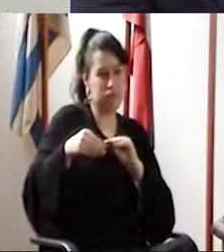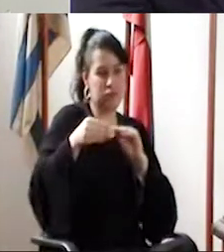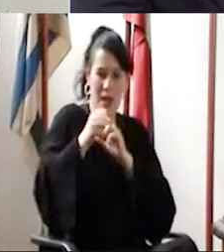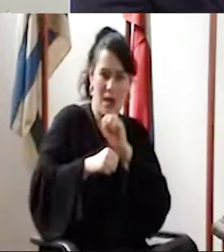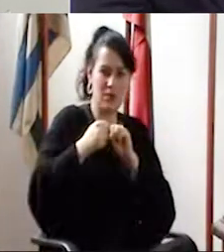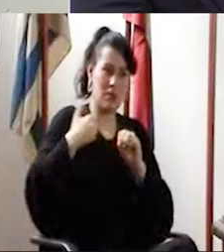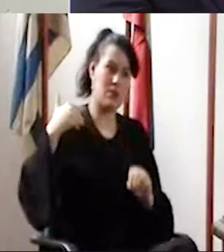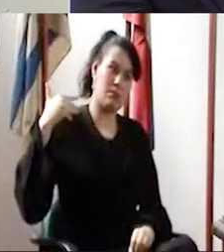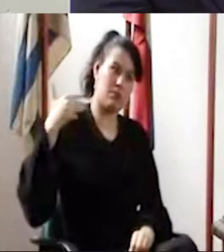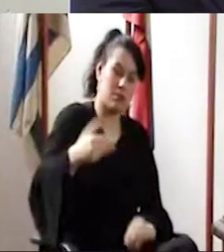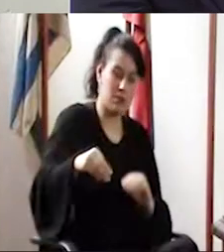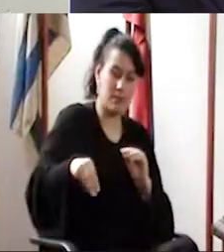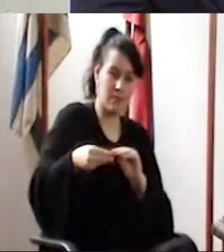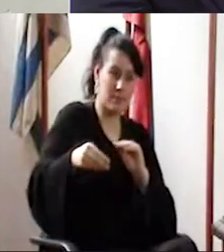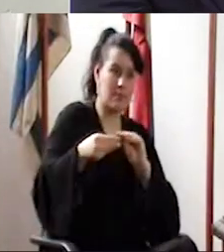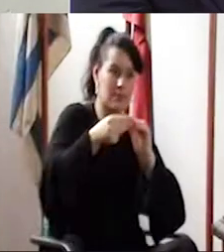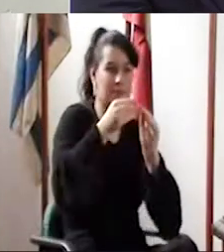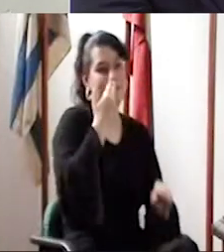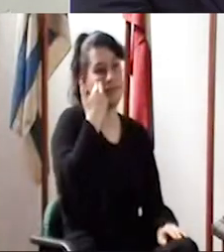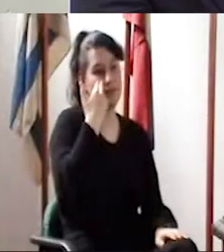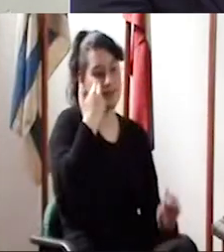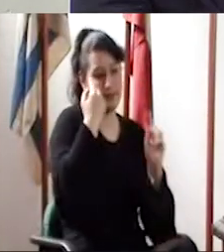que ver con una acumulación que se viene dando de hace mucho tiempo.